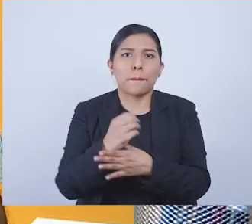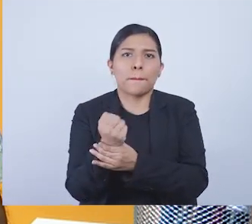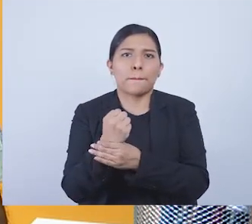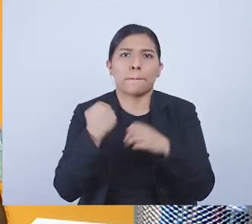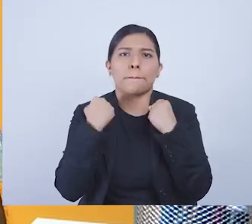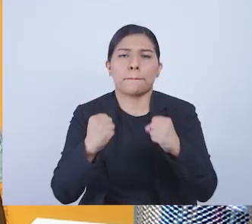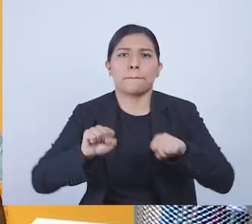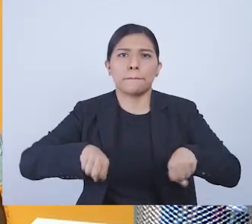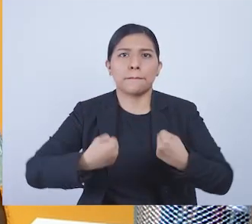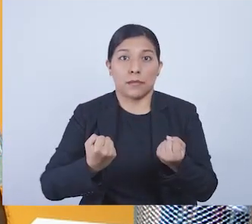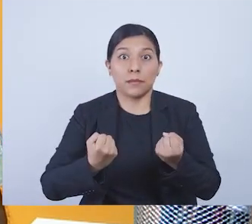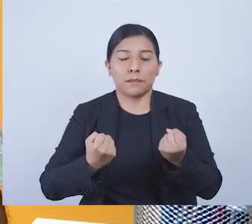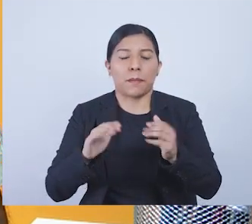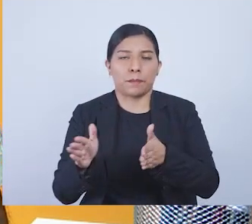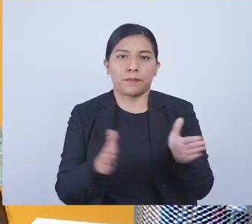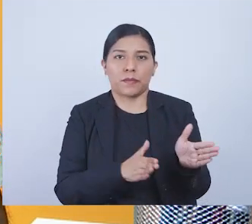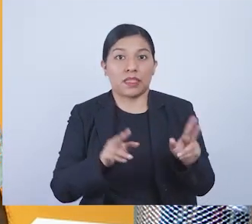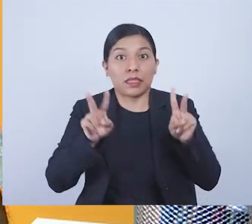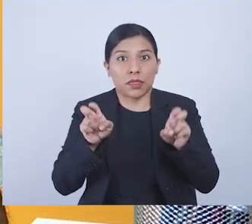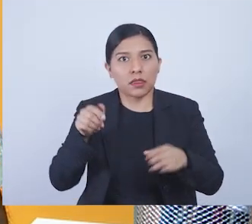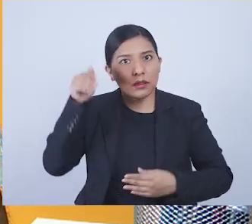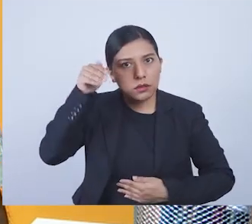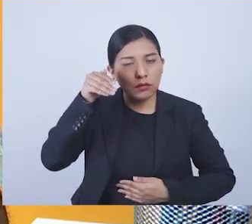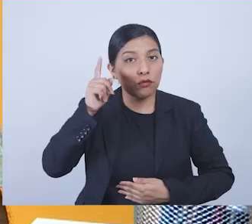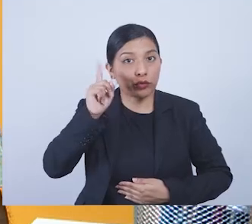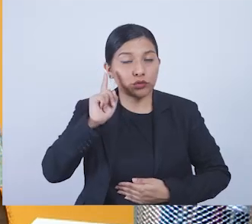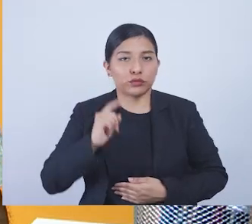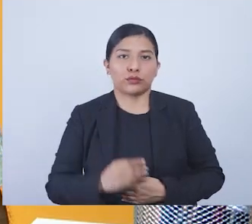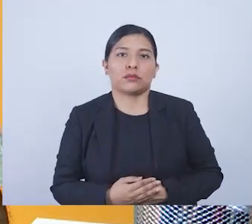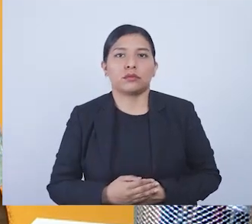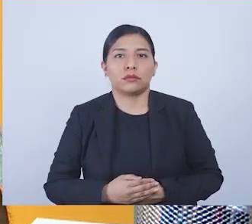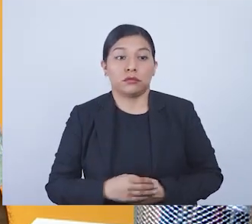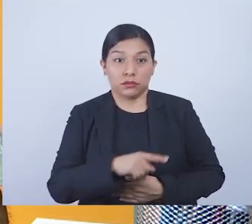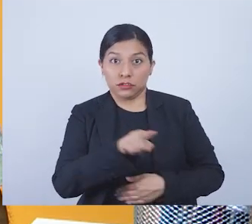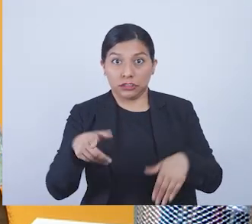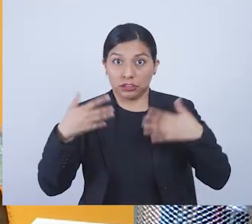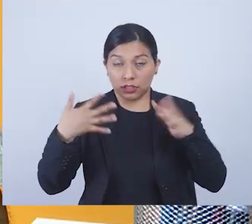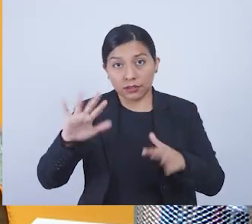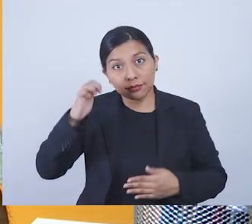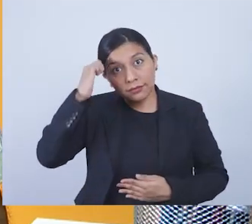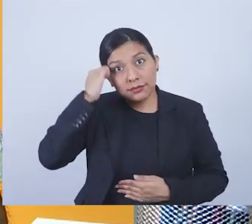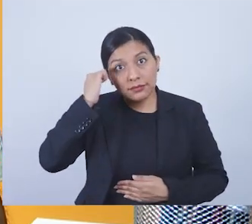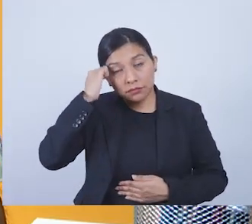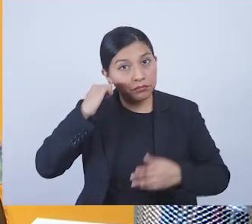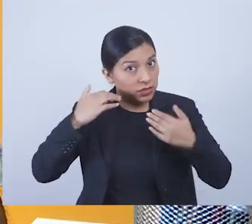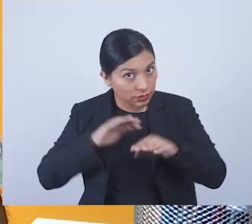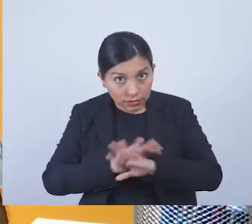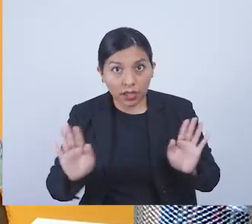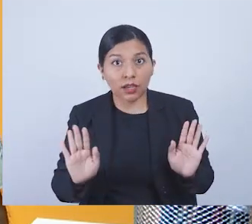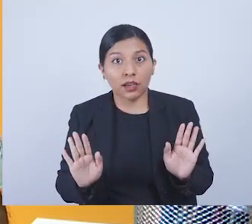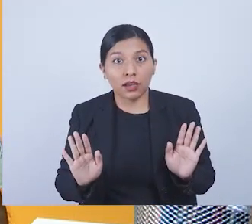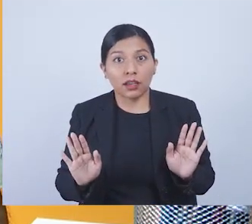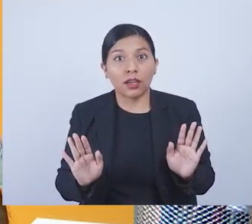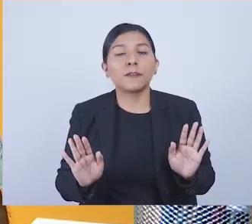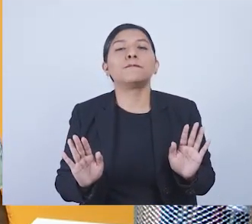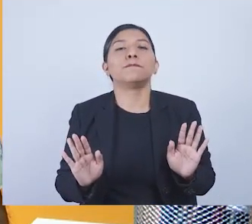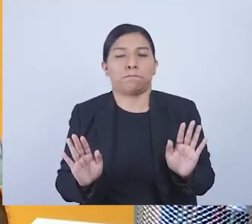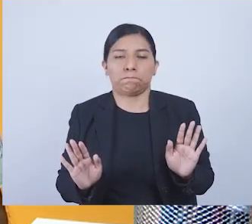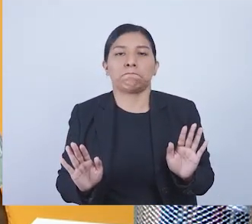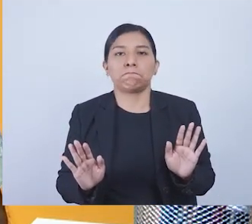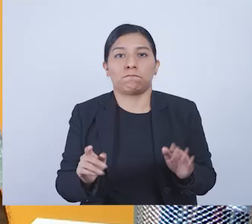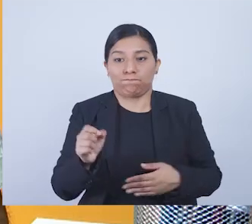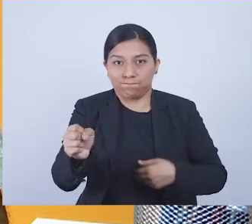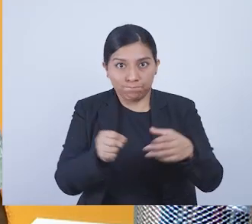educativa, el profesor los pone que lo que han aprendido y les da